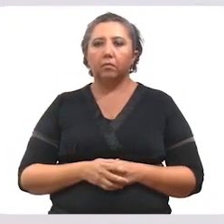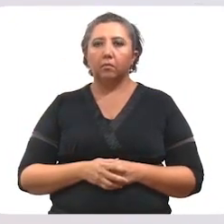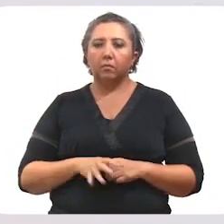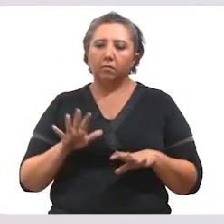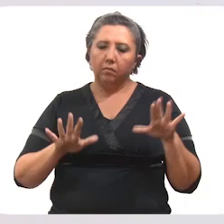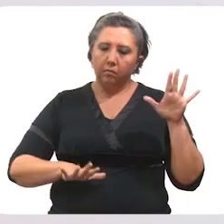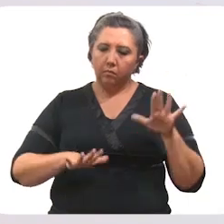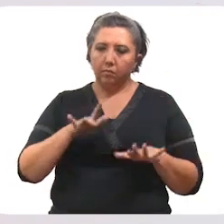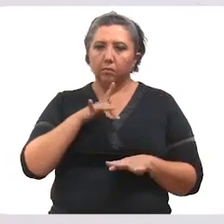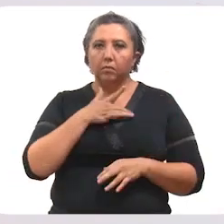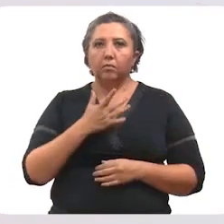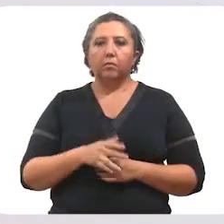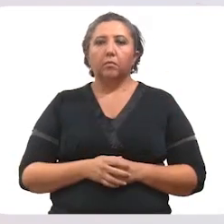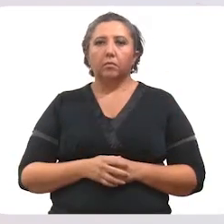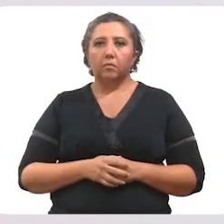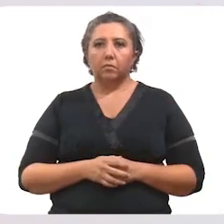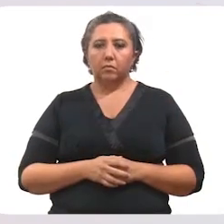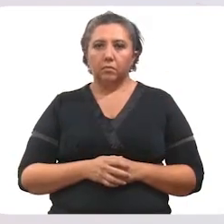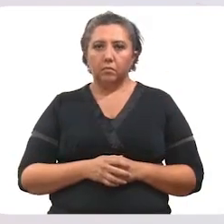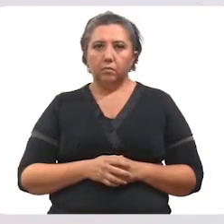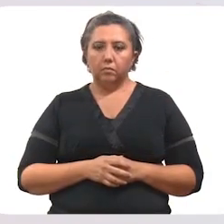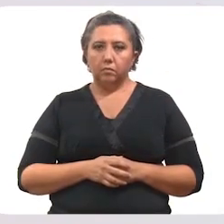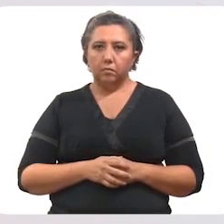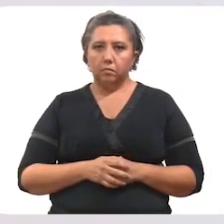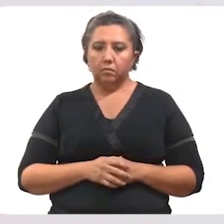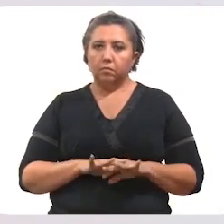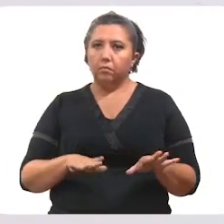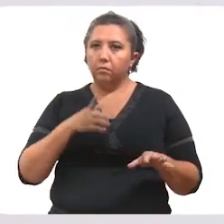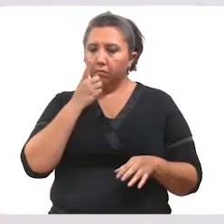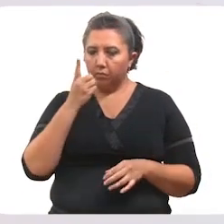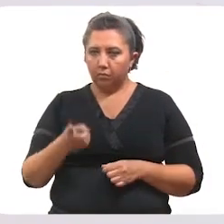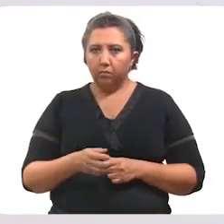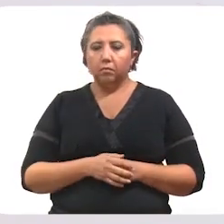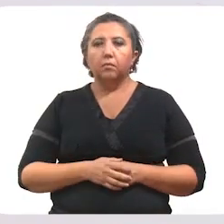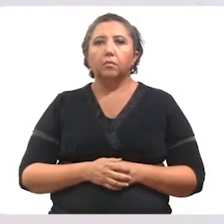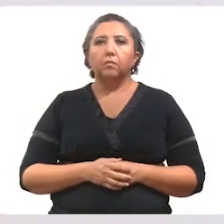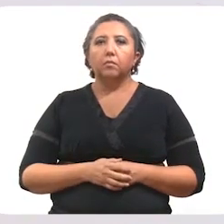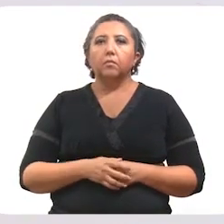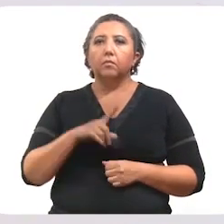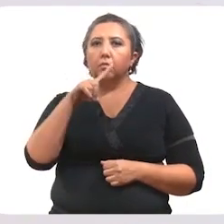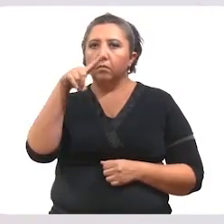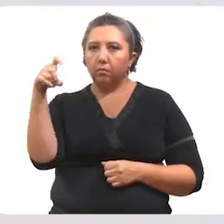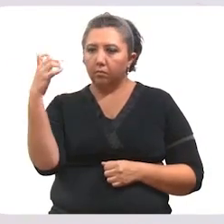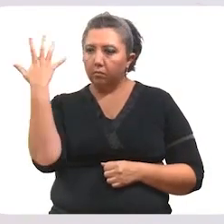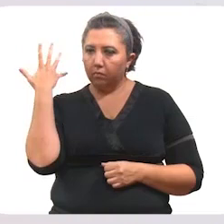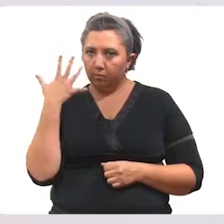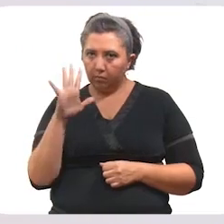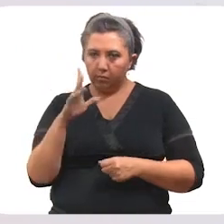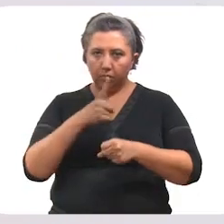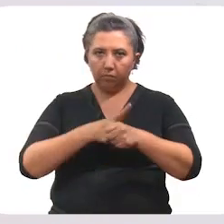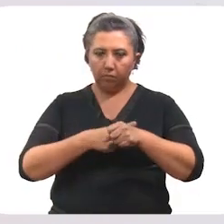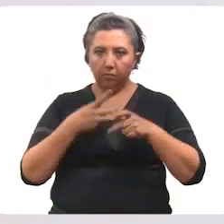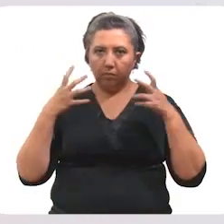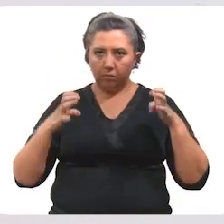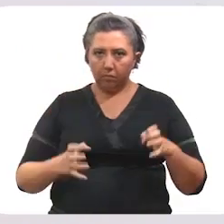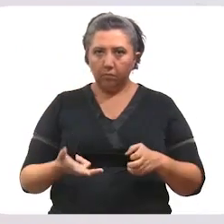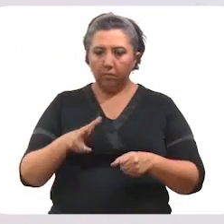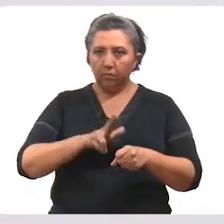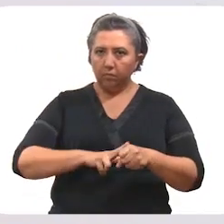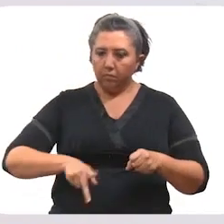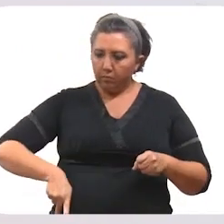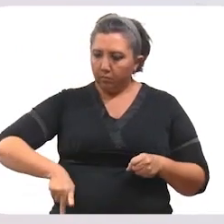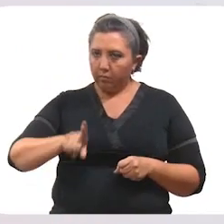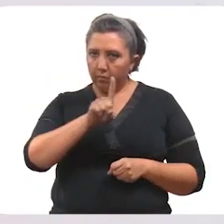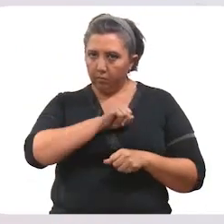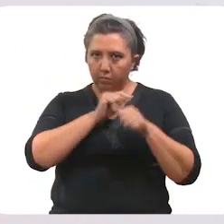Yucatán. Presentan síntomas leves. Como ya se mencionó, 110 de los casos positivos están en